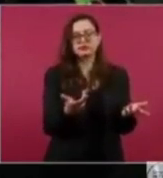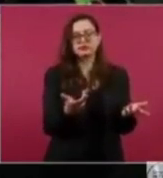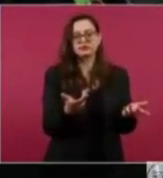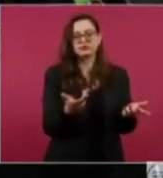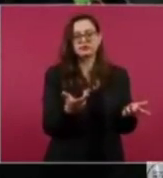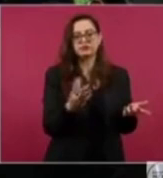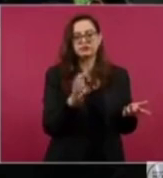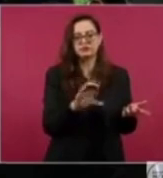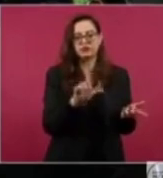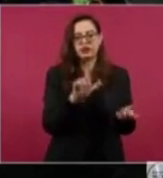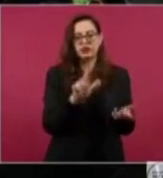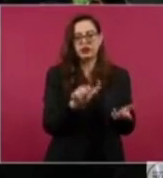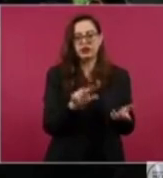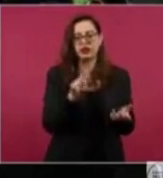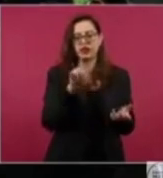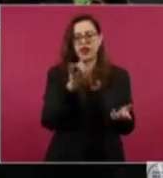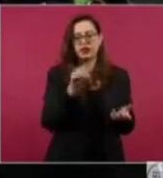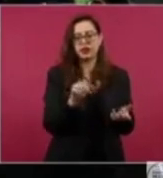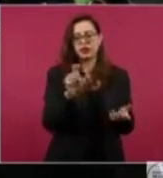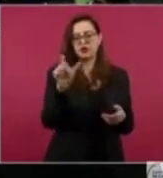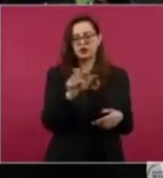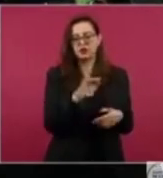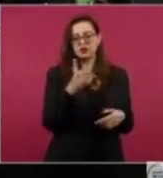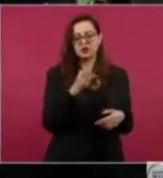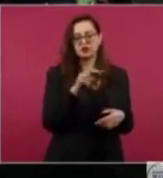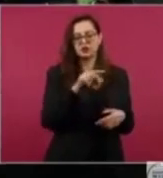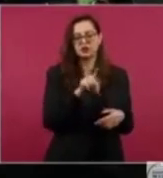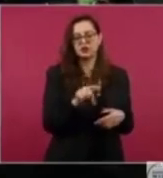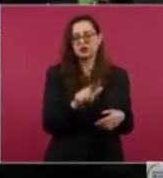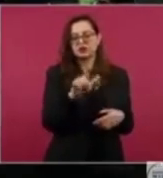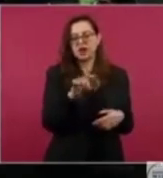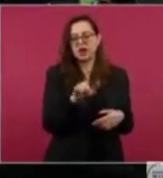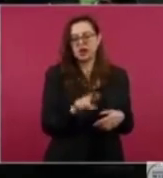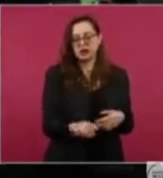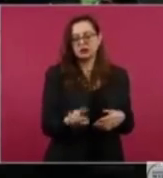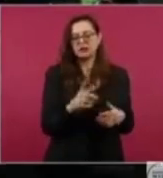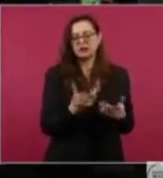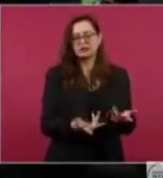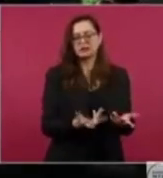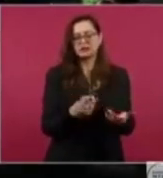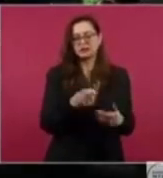y Claudia x González Aunque no es periodista pero es empresario